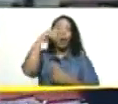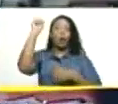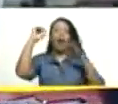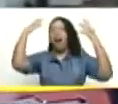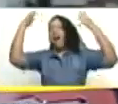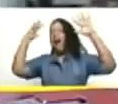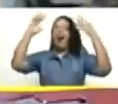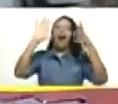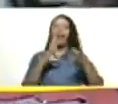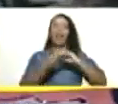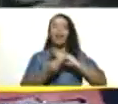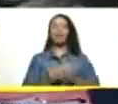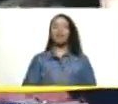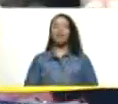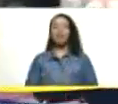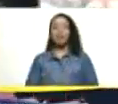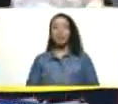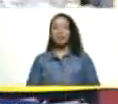clap.